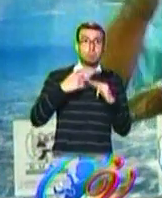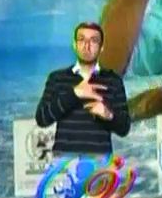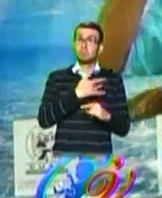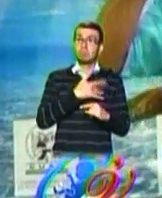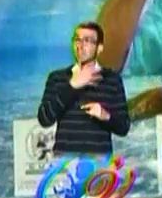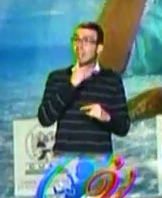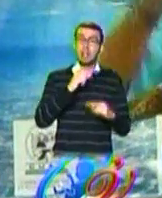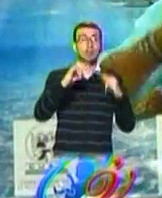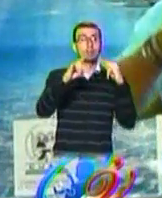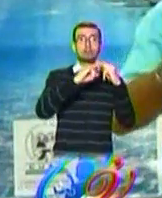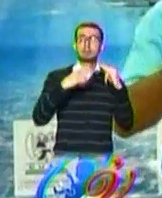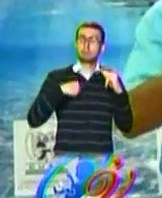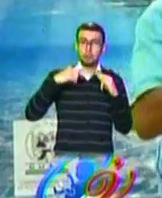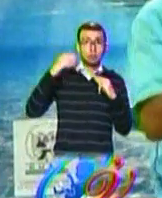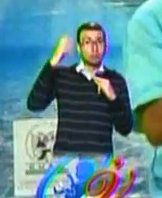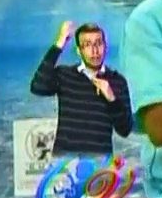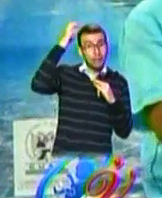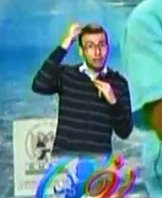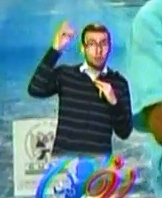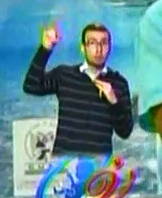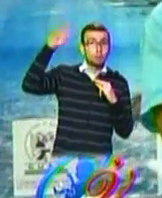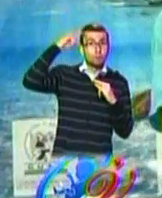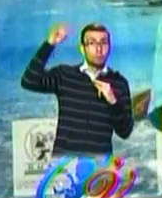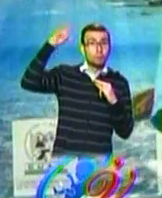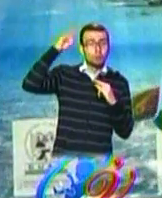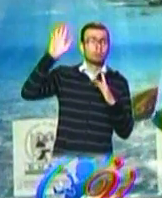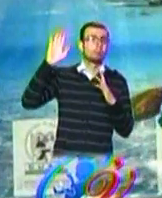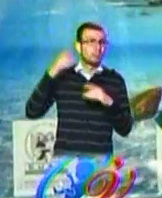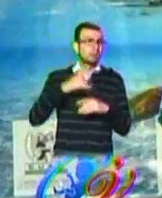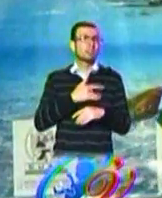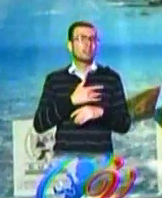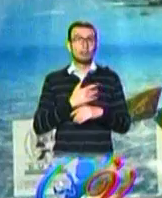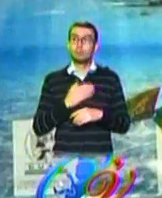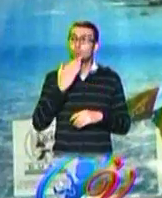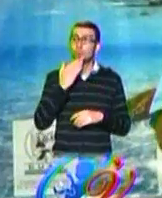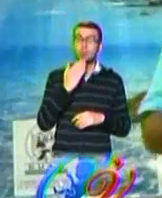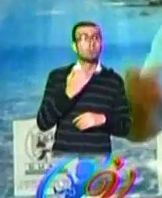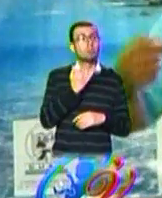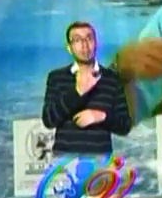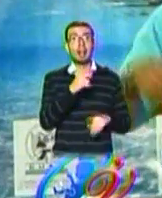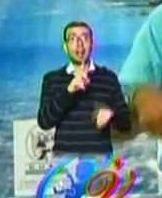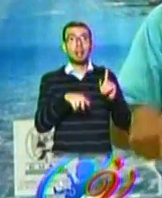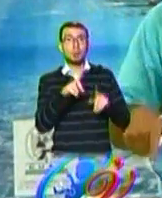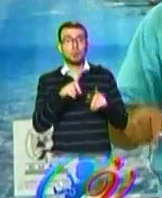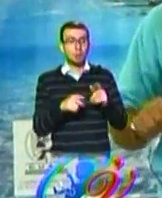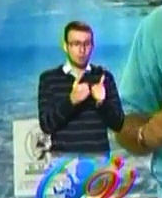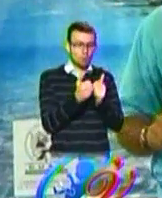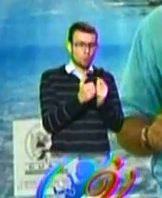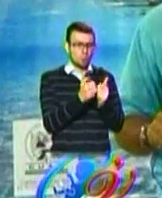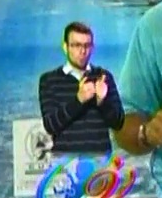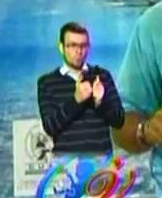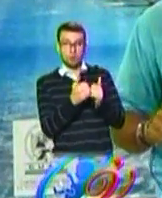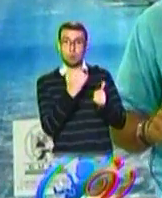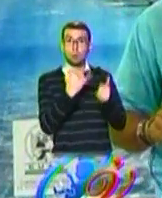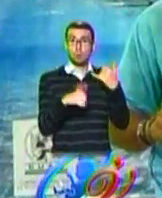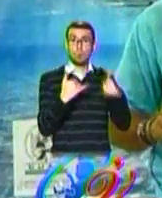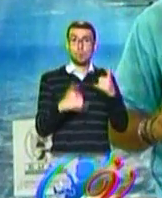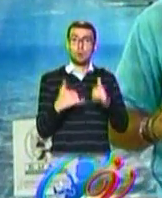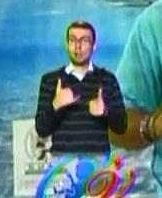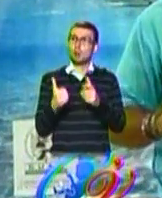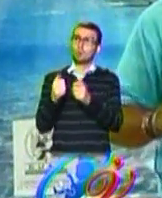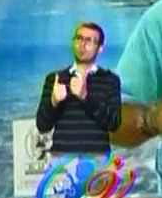siente? Mi cerebro. ¿Por qué los pelados que están a toda hora con un equipo electrónico jugando terminan con un proceso